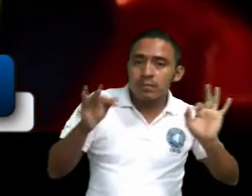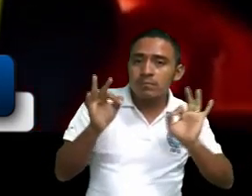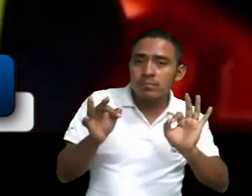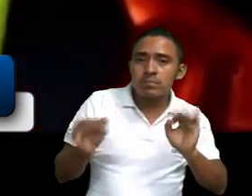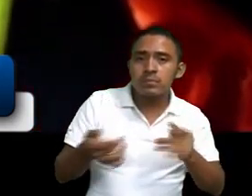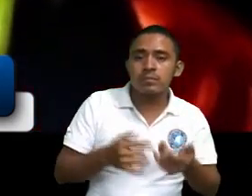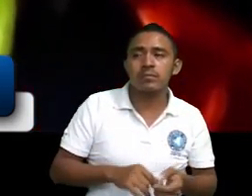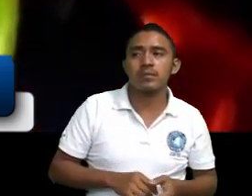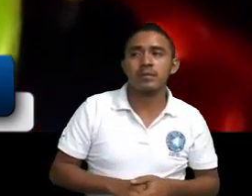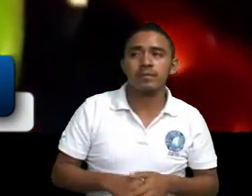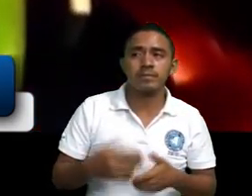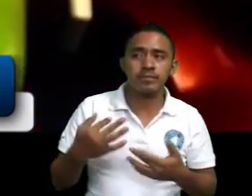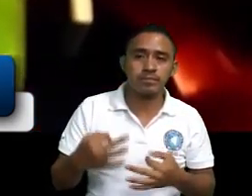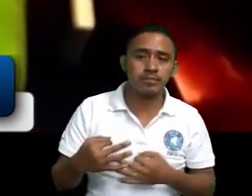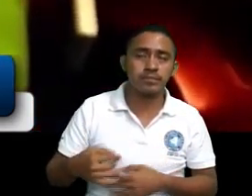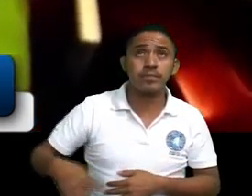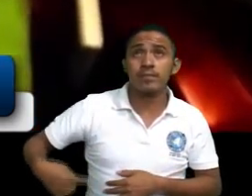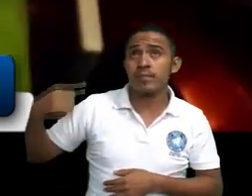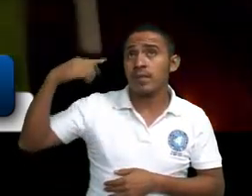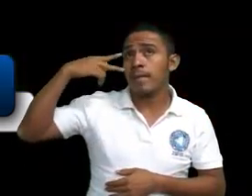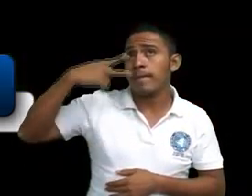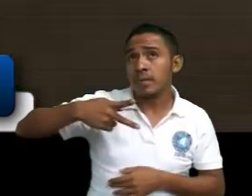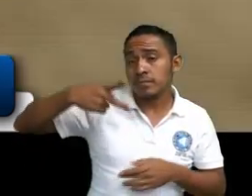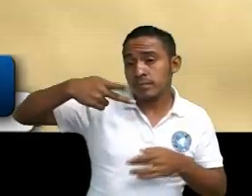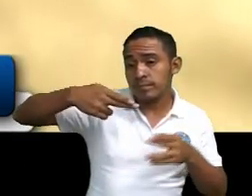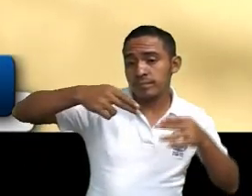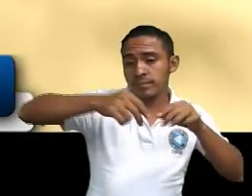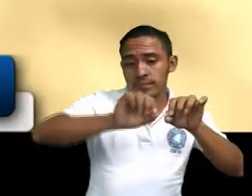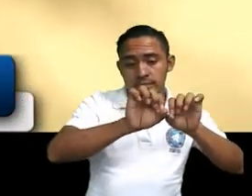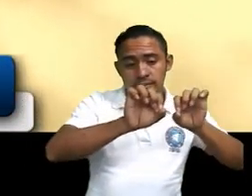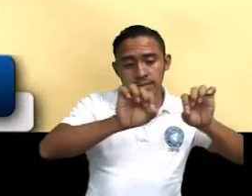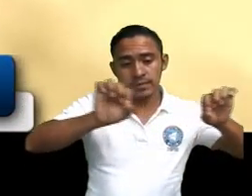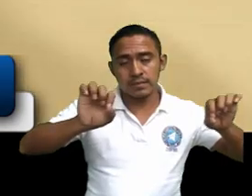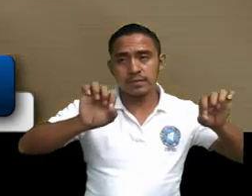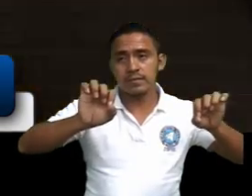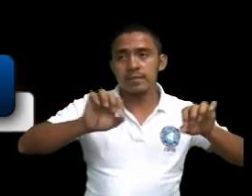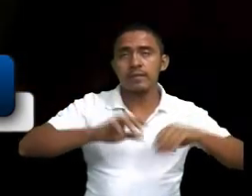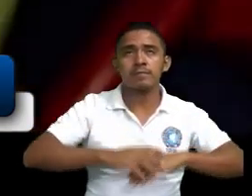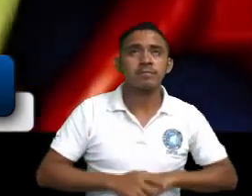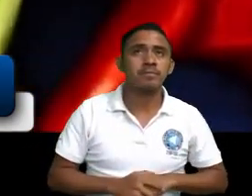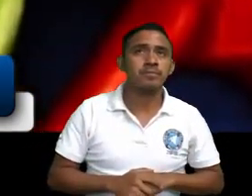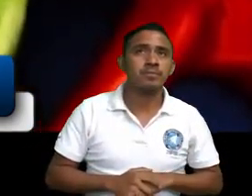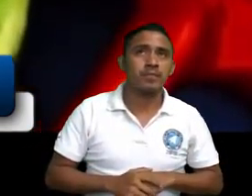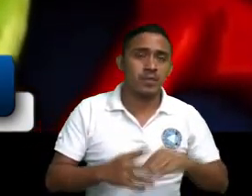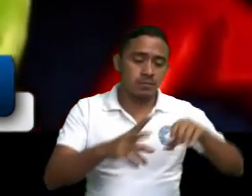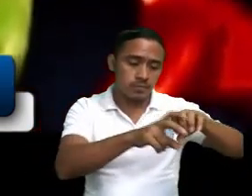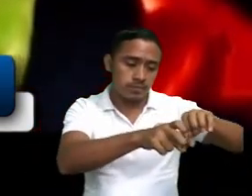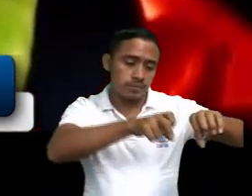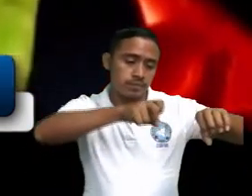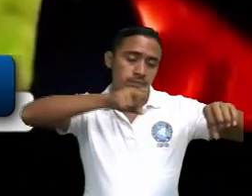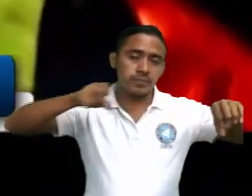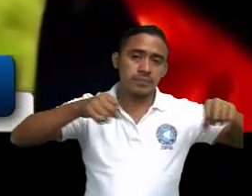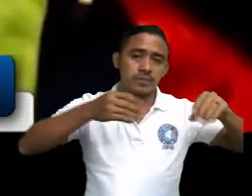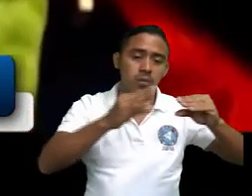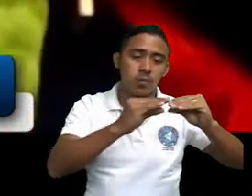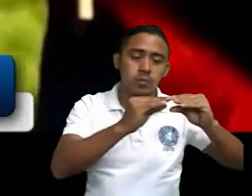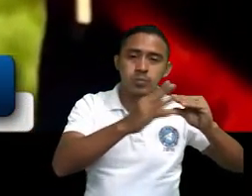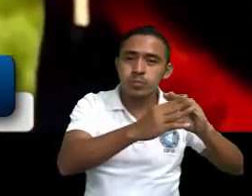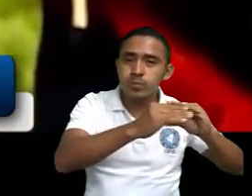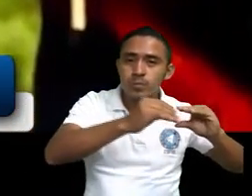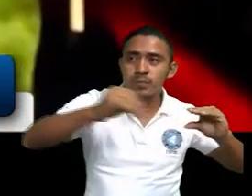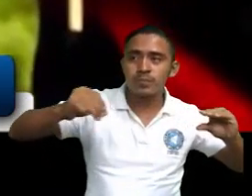con la benevolencia de la cirugía laparoscópica. Ese es el corte del conducto que sostiene la vesícula biliar y la extracción de la misma a través de